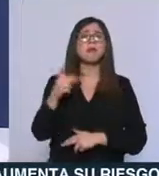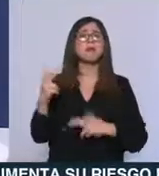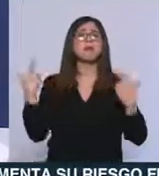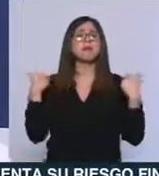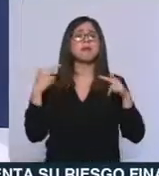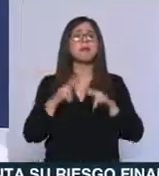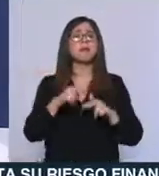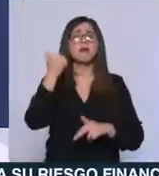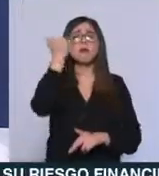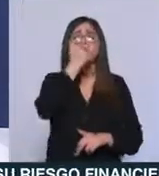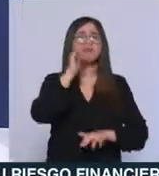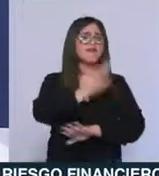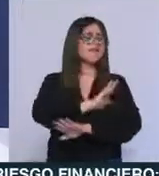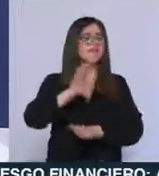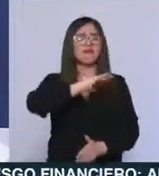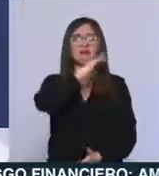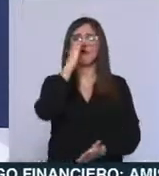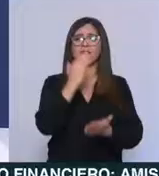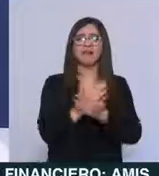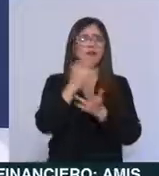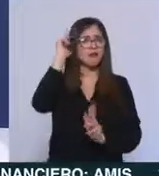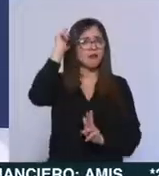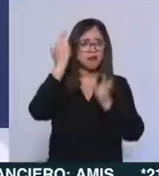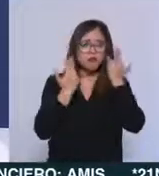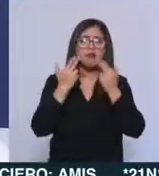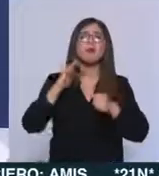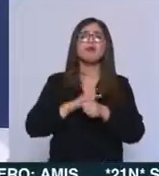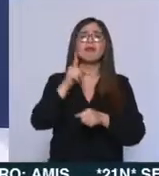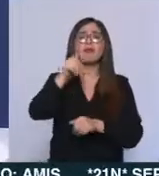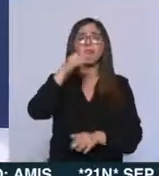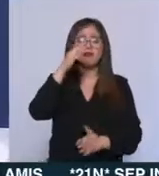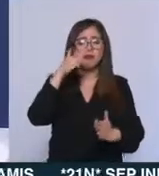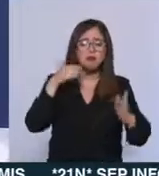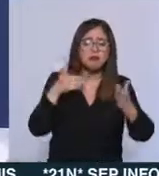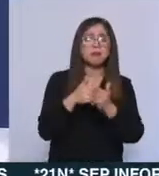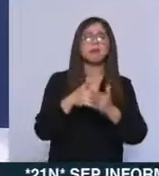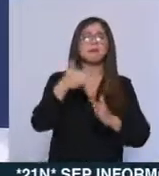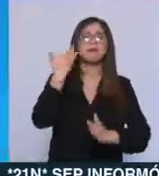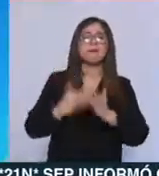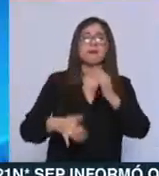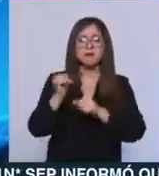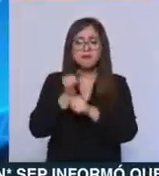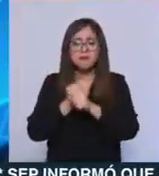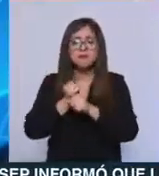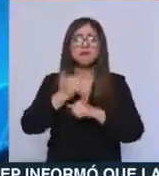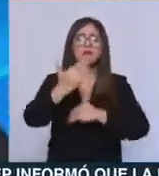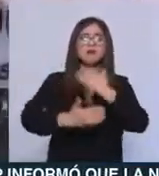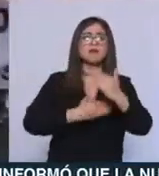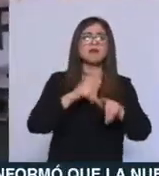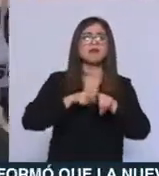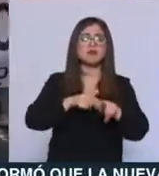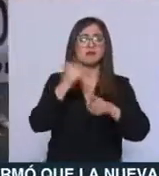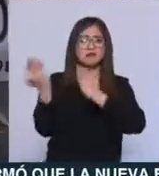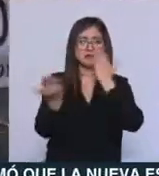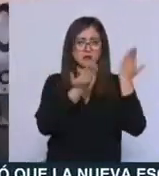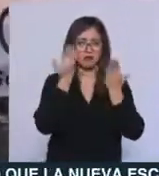el paro de labores que afecta miles de proyectos de investigación y desarrollo profesional.